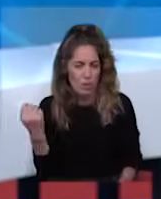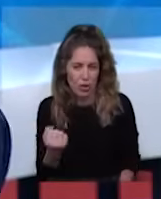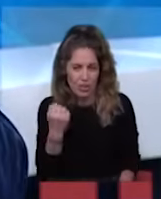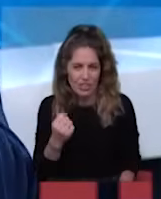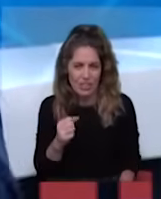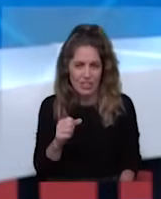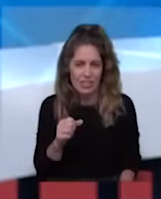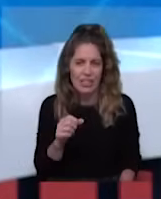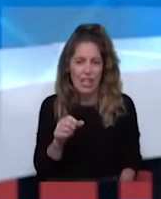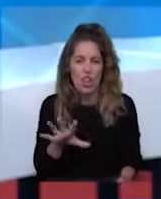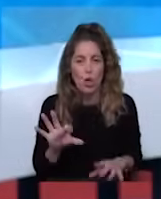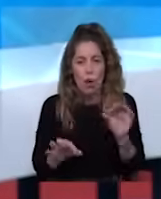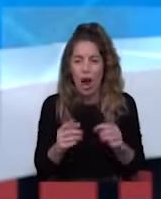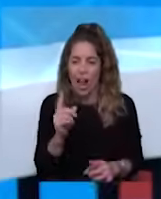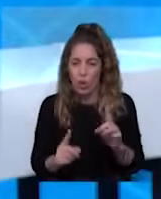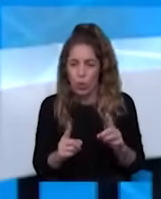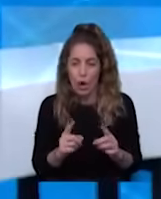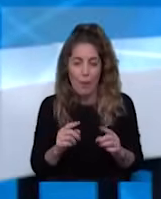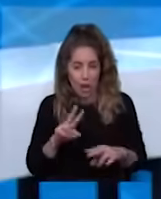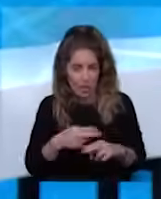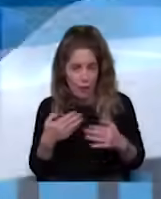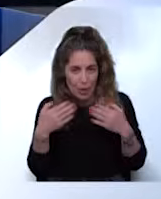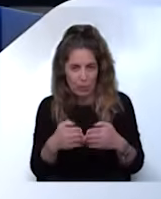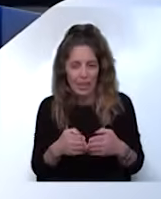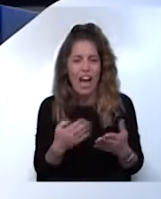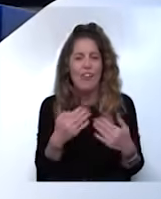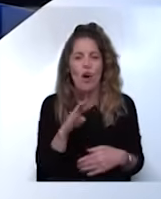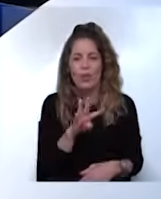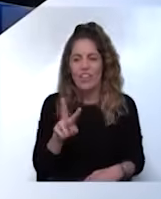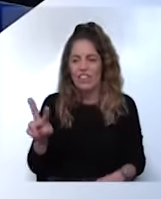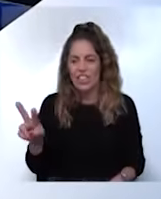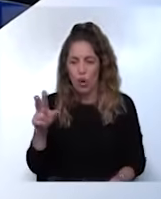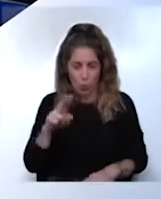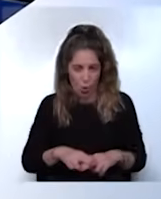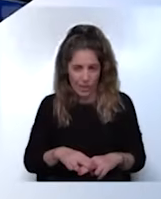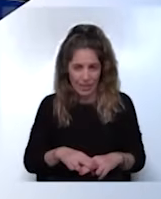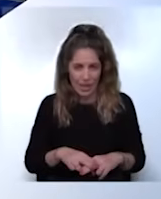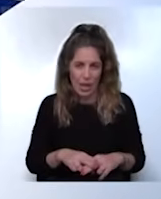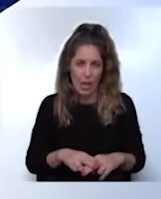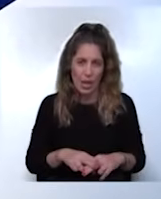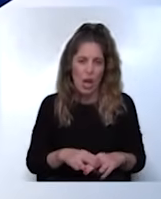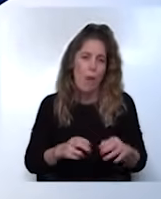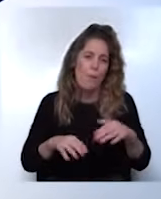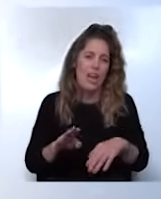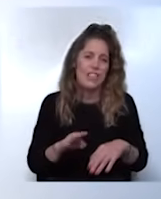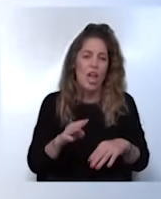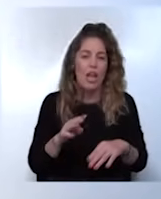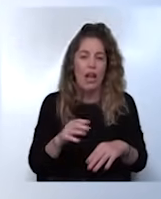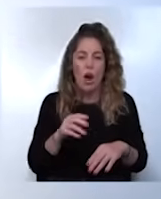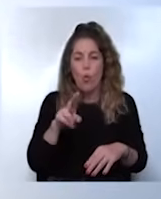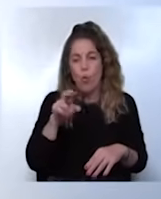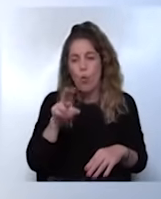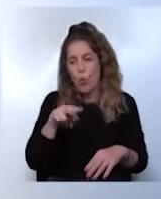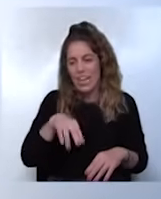tomo algunos para repreguntar hablabas de las 422 muertes es muchísimo más allá que unace dice que son nueve menos